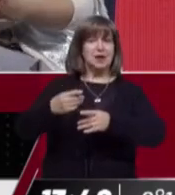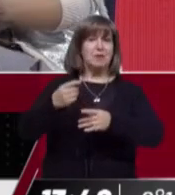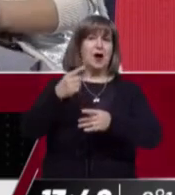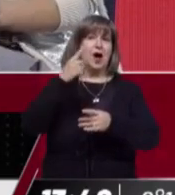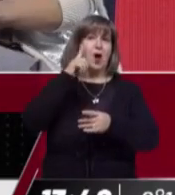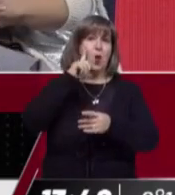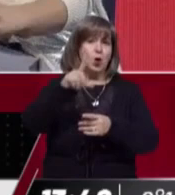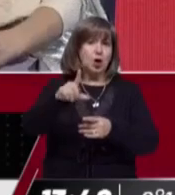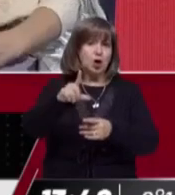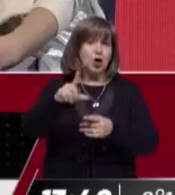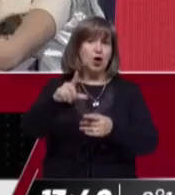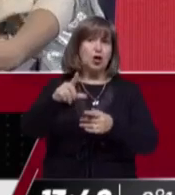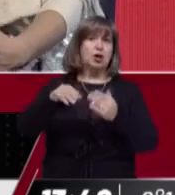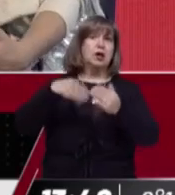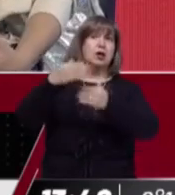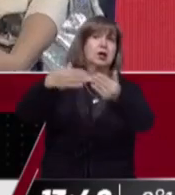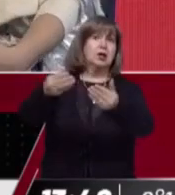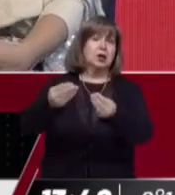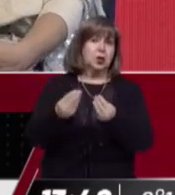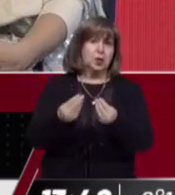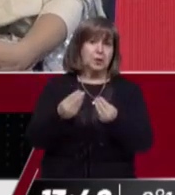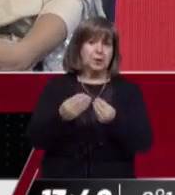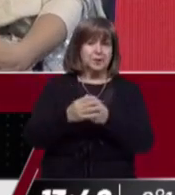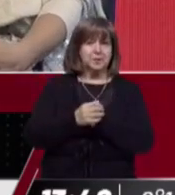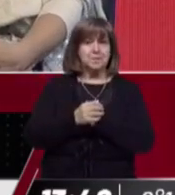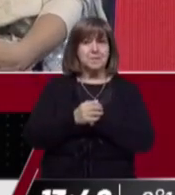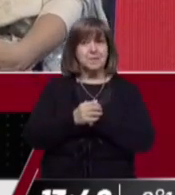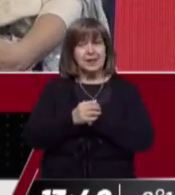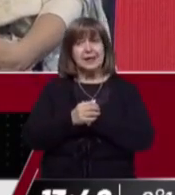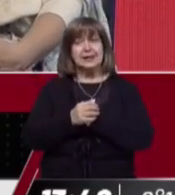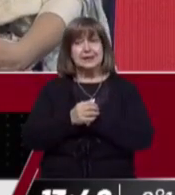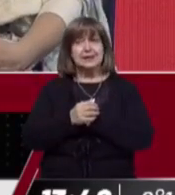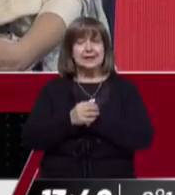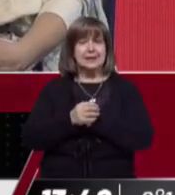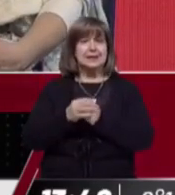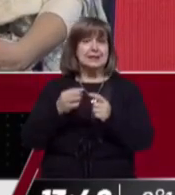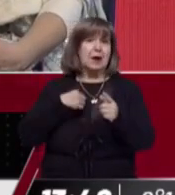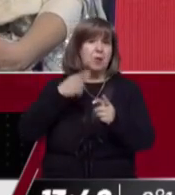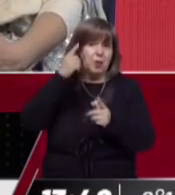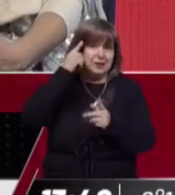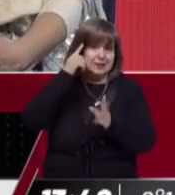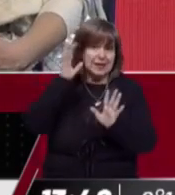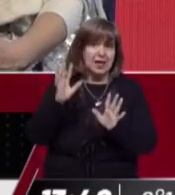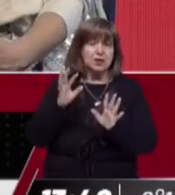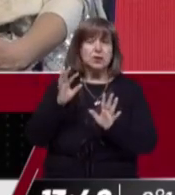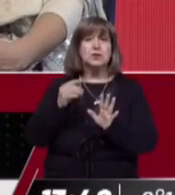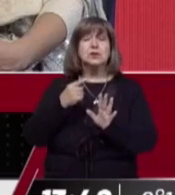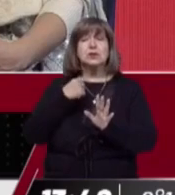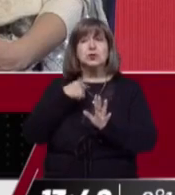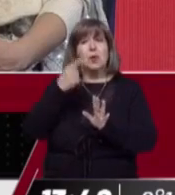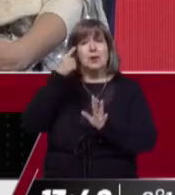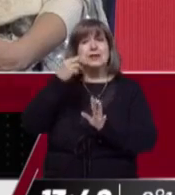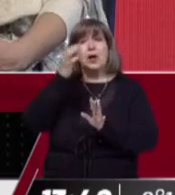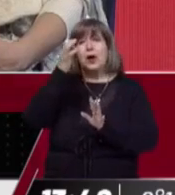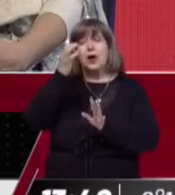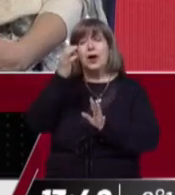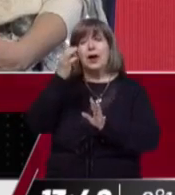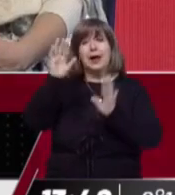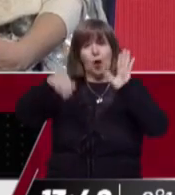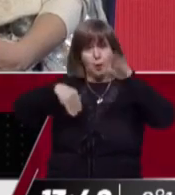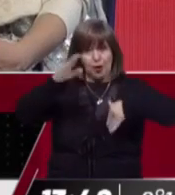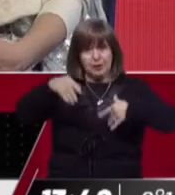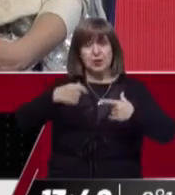siguiente o no eso es una de nuestras preocupaciones vemos tarde la convocatoria la no la